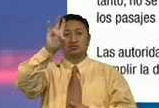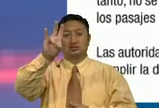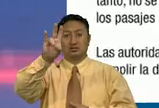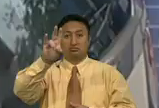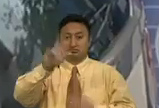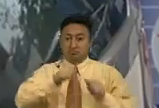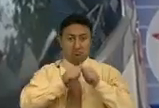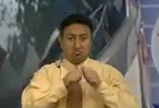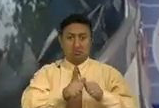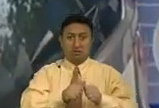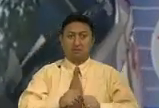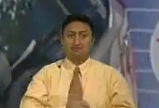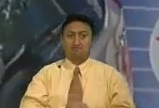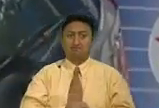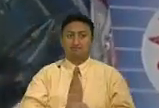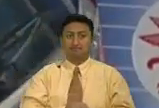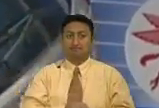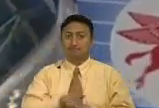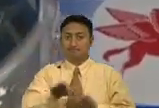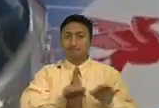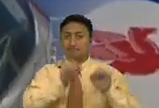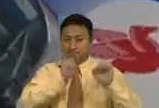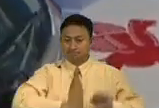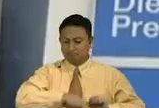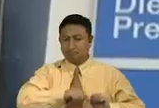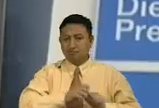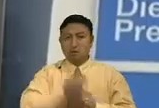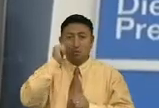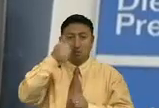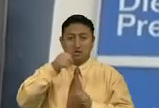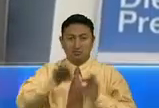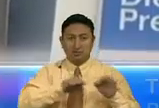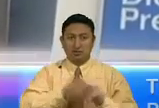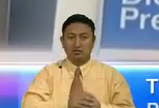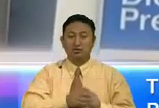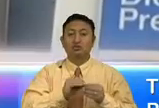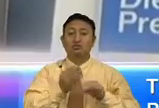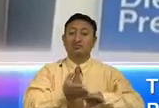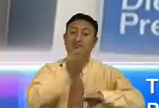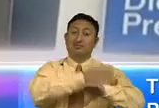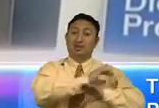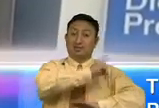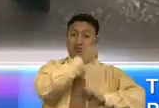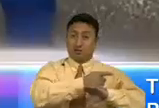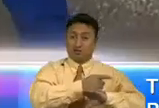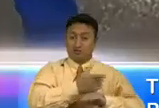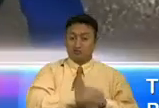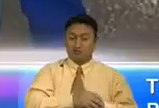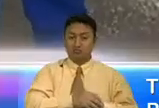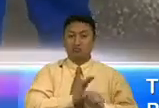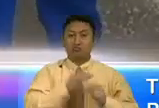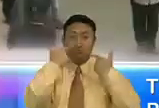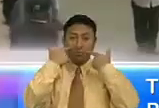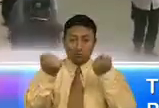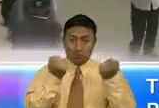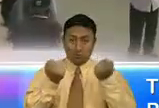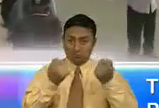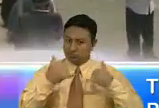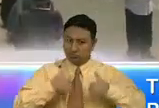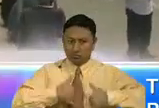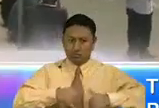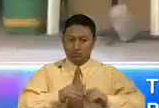$1.37. Especificaron que se emitirá una aclaratoria sobre el decreto 619 y que continuarán los operativos de control para que no